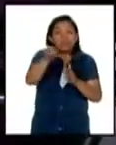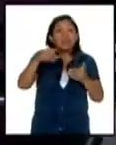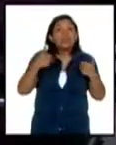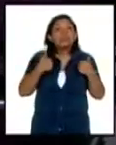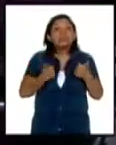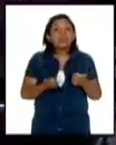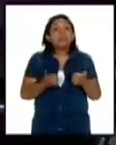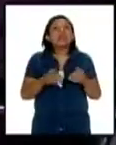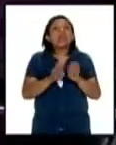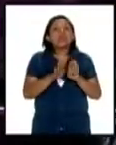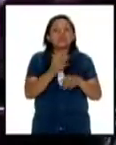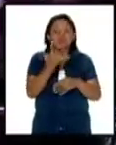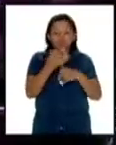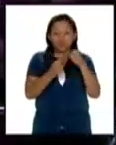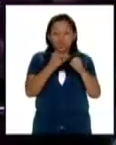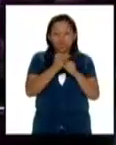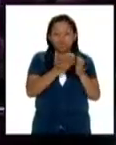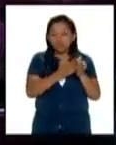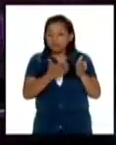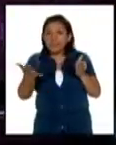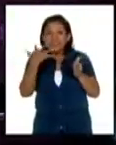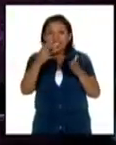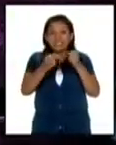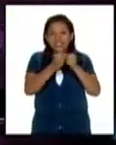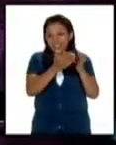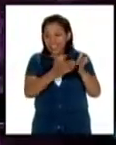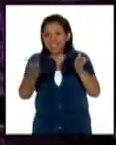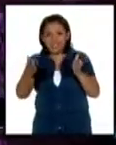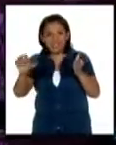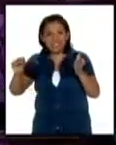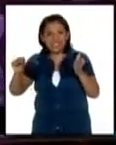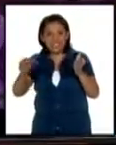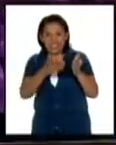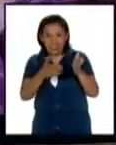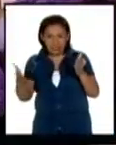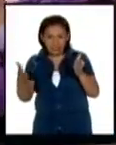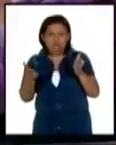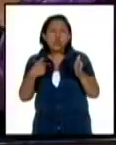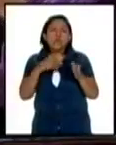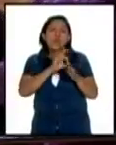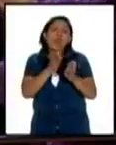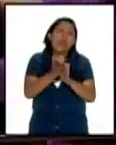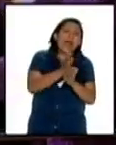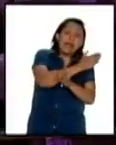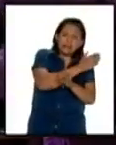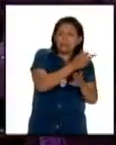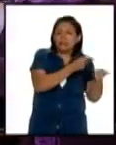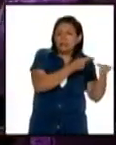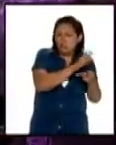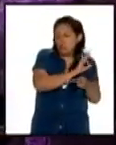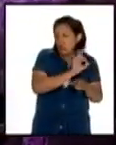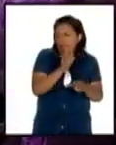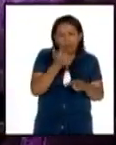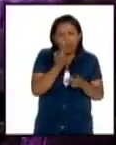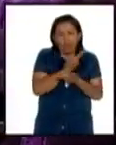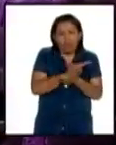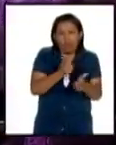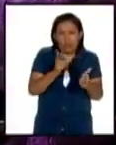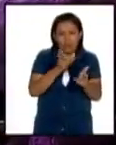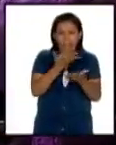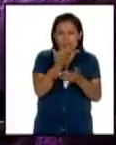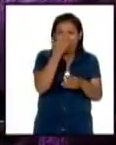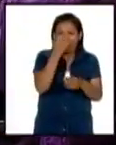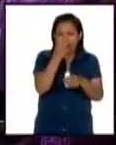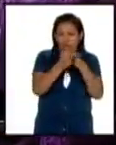50 tienen 10 años para llegar a los 60, ¿no? Que en realidad uno puede prepararse desde cualquier momento desde de la vida. Desde cualquier momento de la vida. Así puede prepararse. Y,